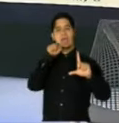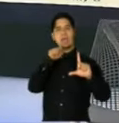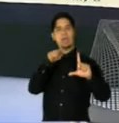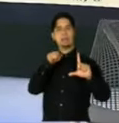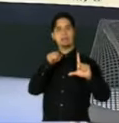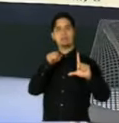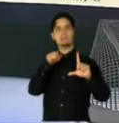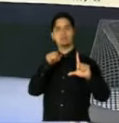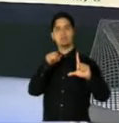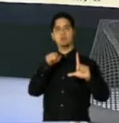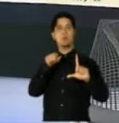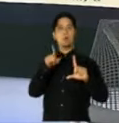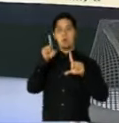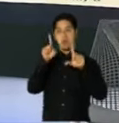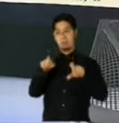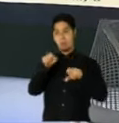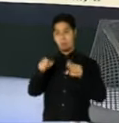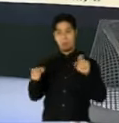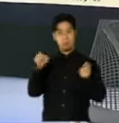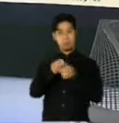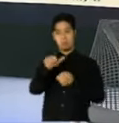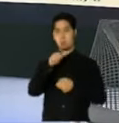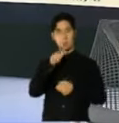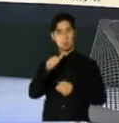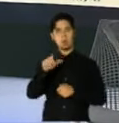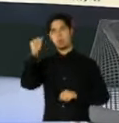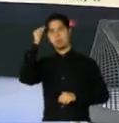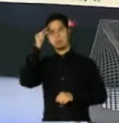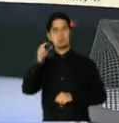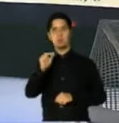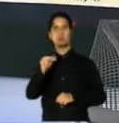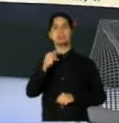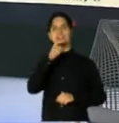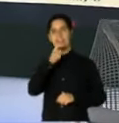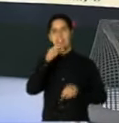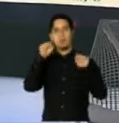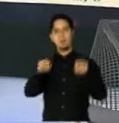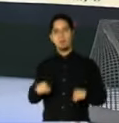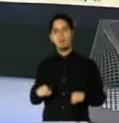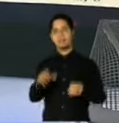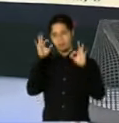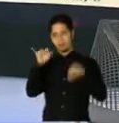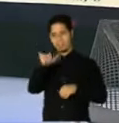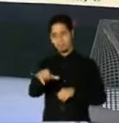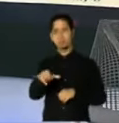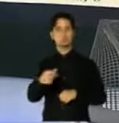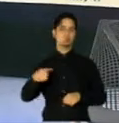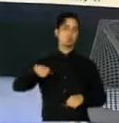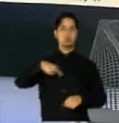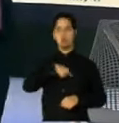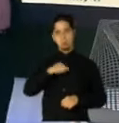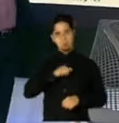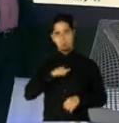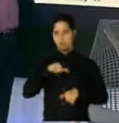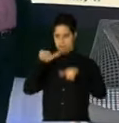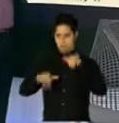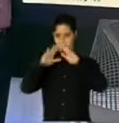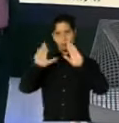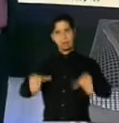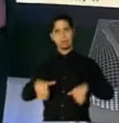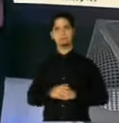en gran medida ni las pruebas, ni el gobierno. Lo puede cambiar nosotros en nuestras casas. Aquí se supone